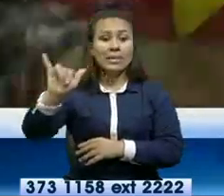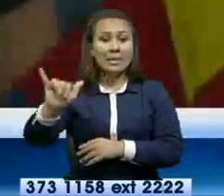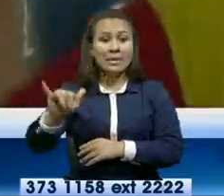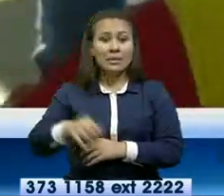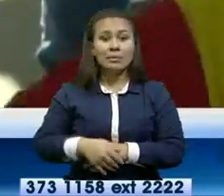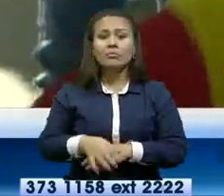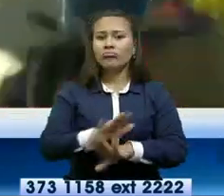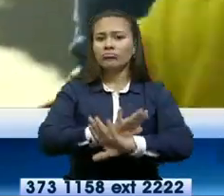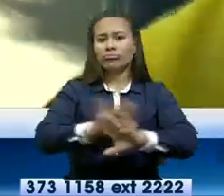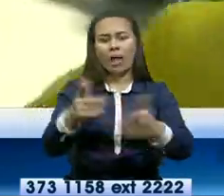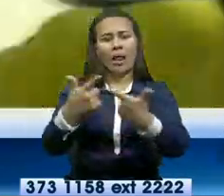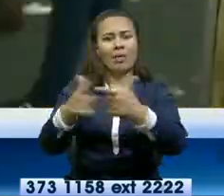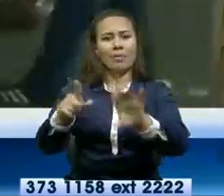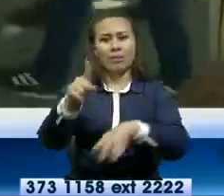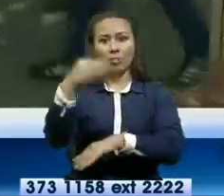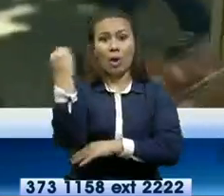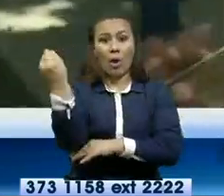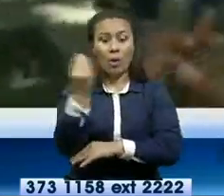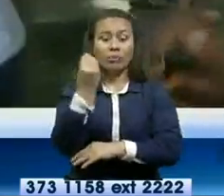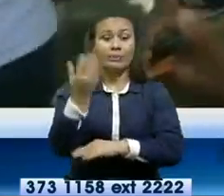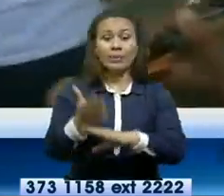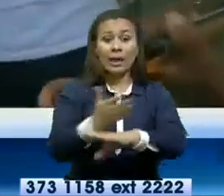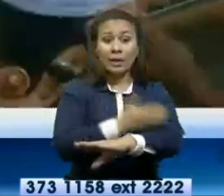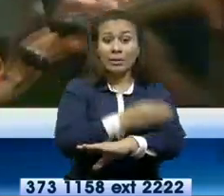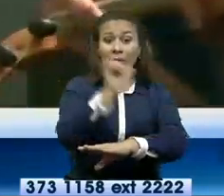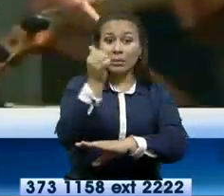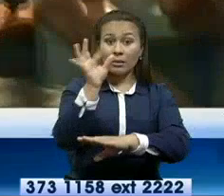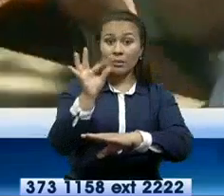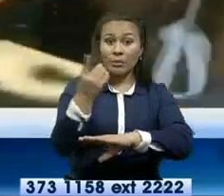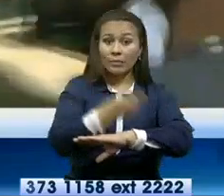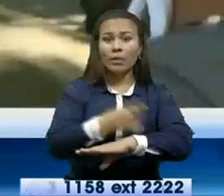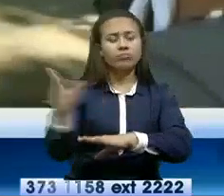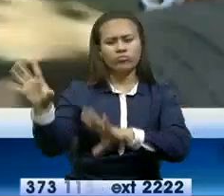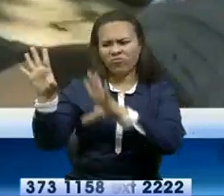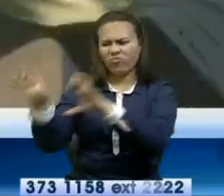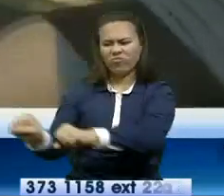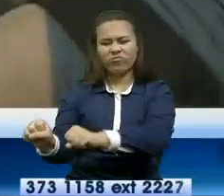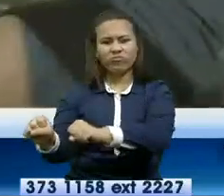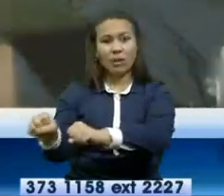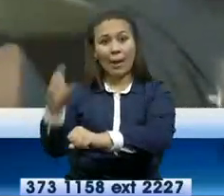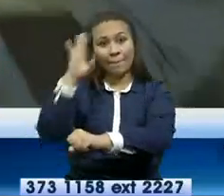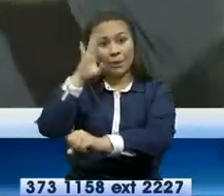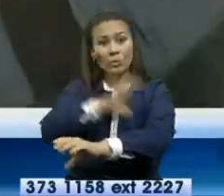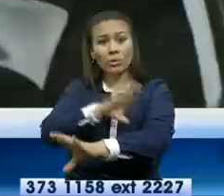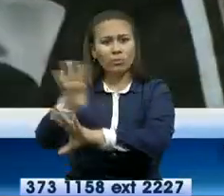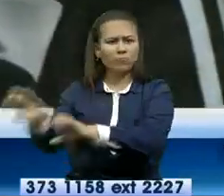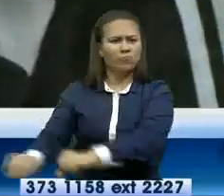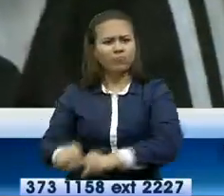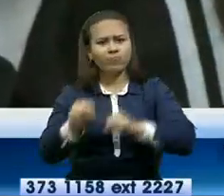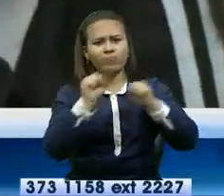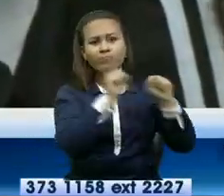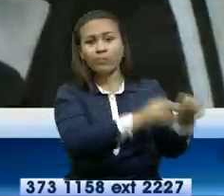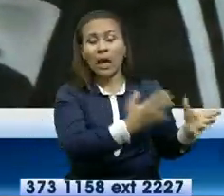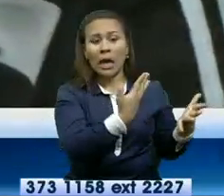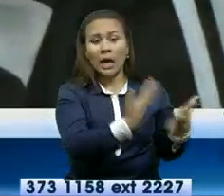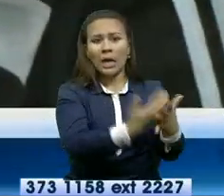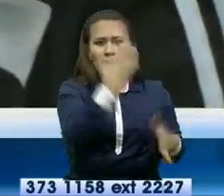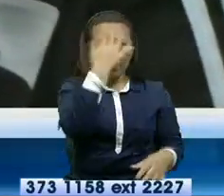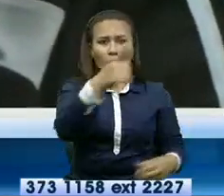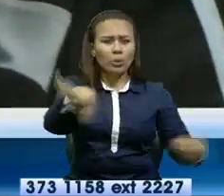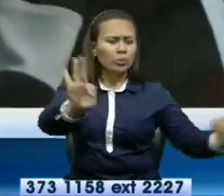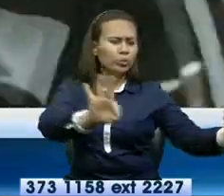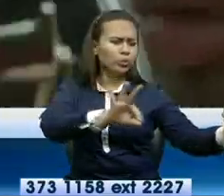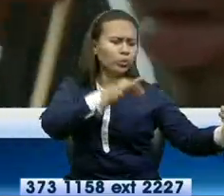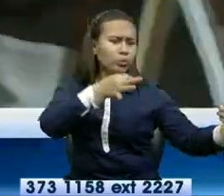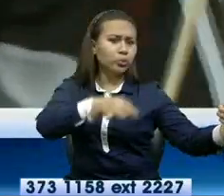liberado. El joven fue detenido hace 19 días durante una manifestación en Bello Campo por tocar su instrumento